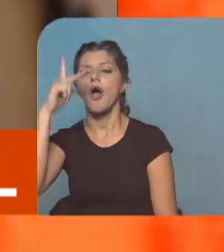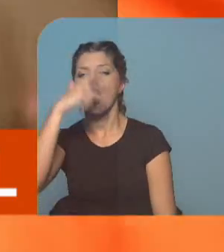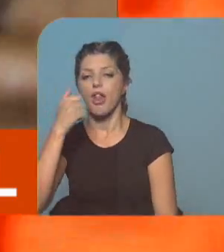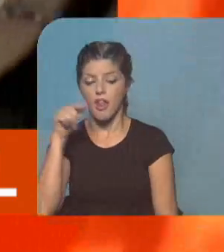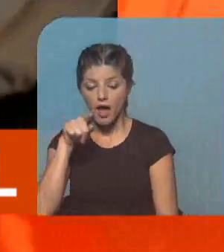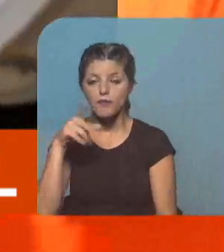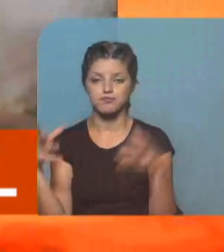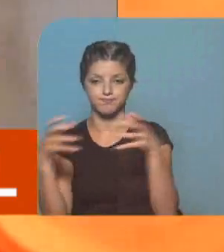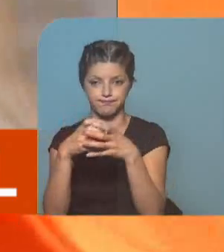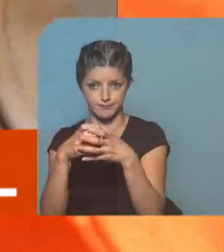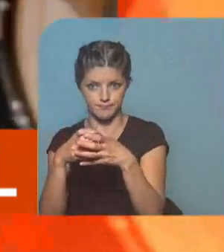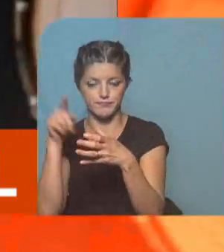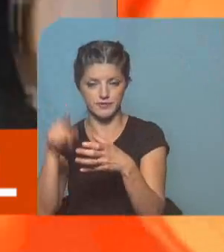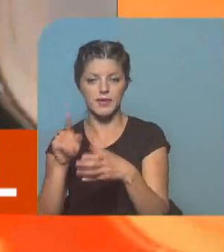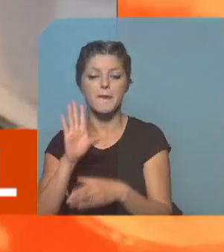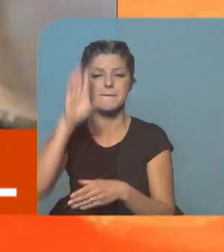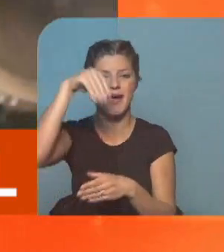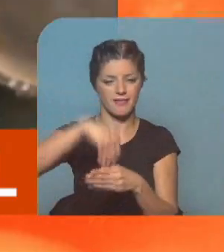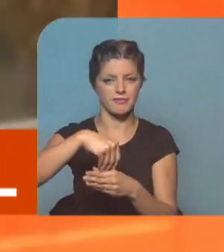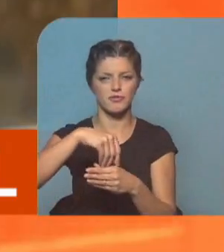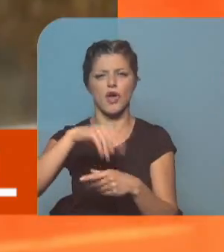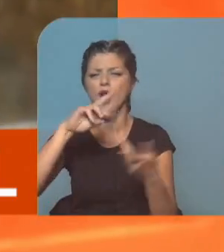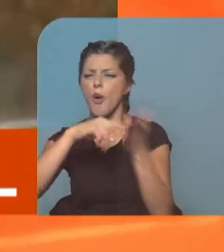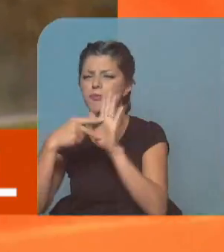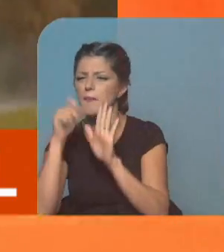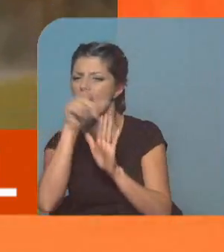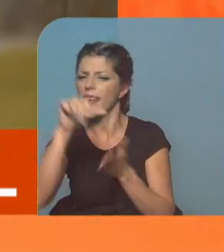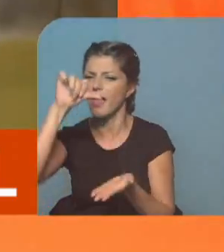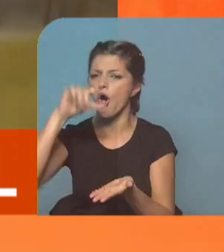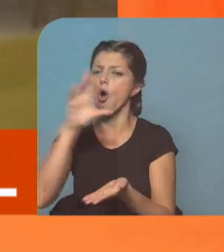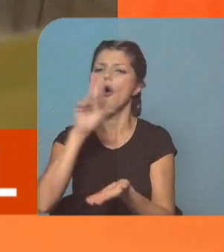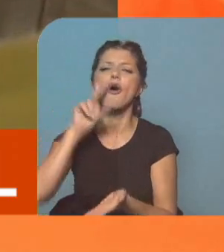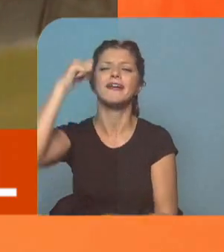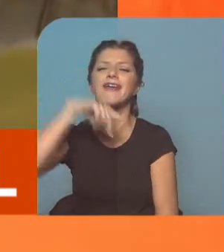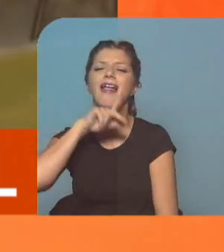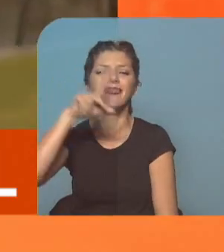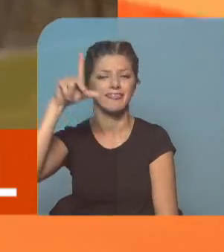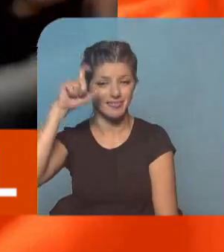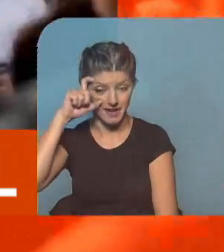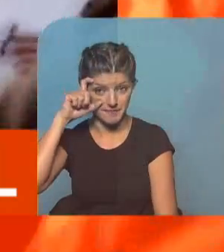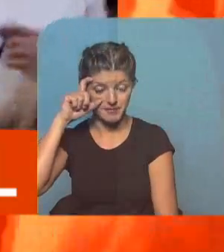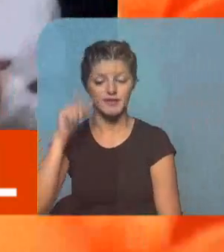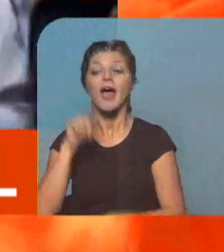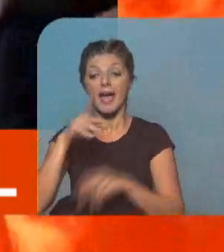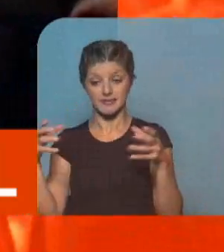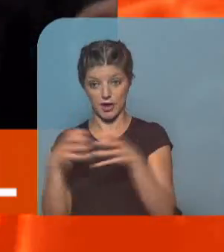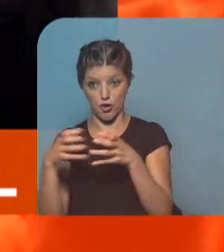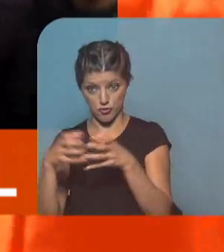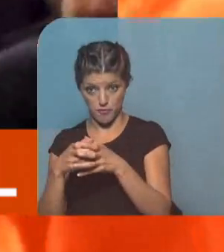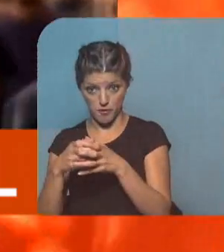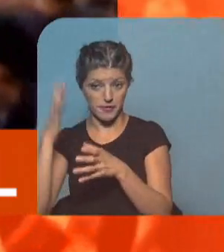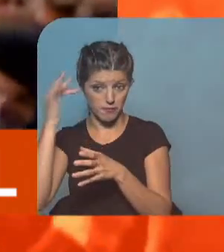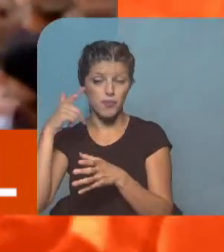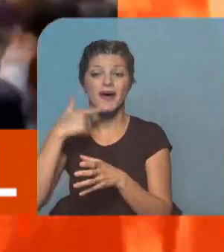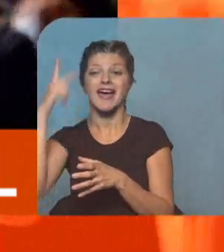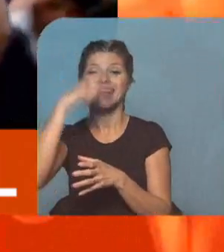fuerza regional con participación creciente en los conflictos que vive Medio Oriente, En su accionar, la organización chiita